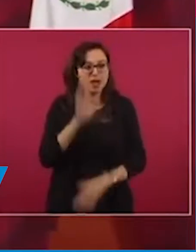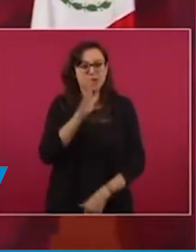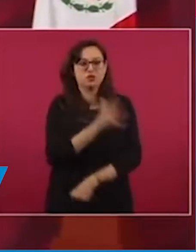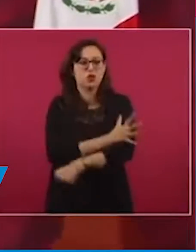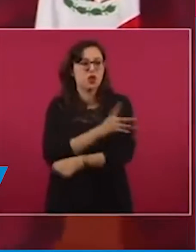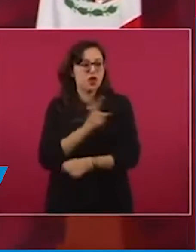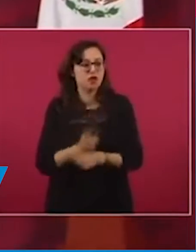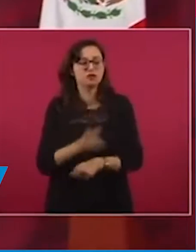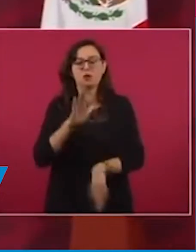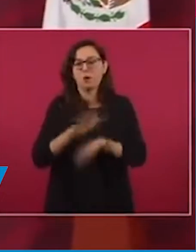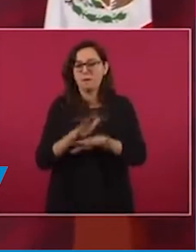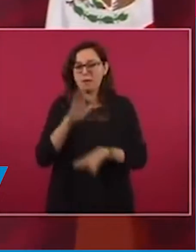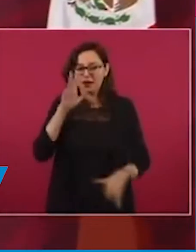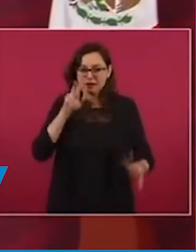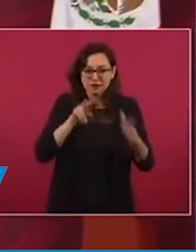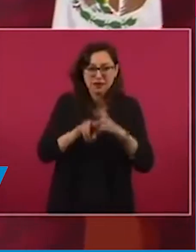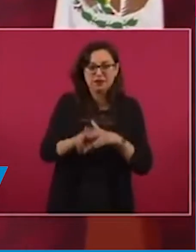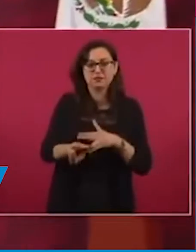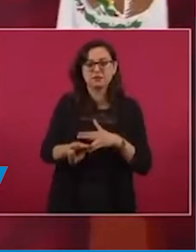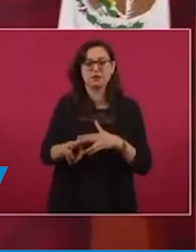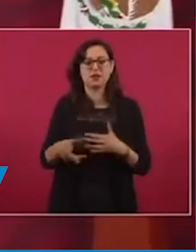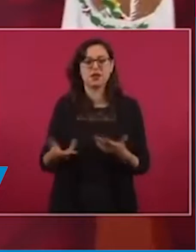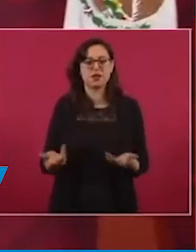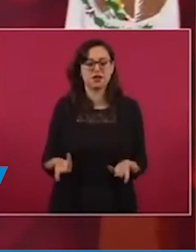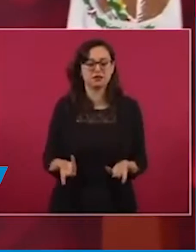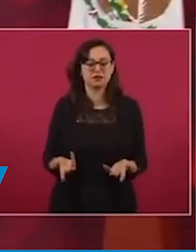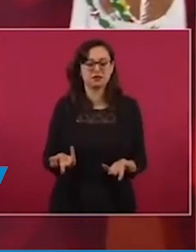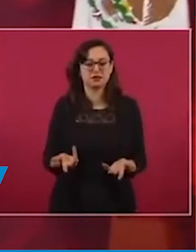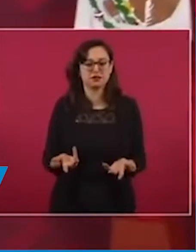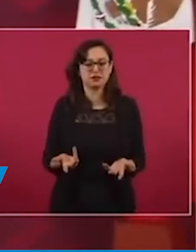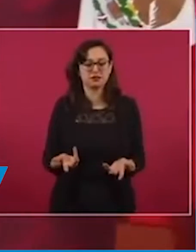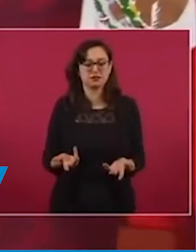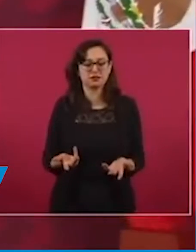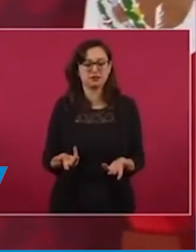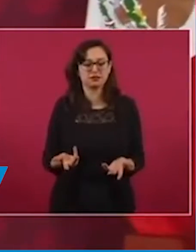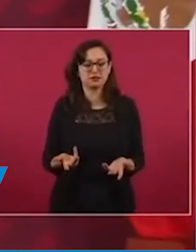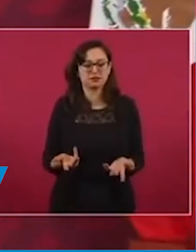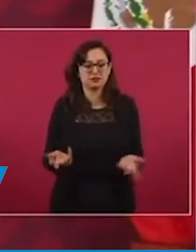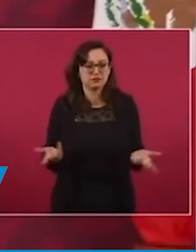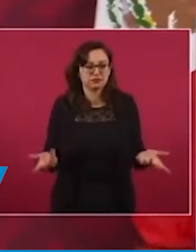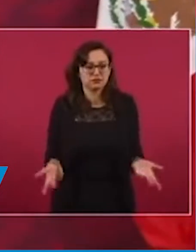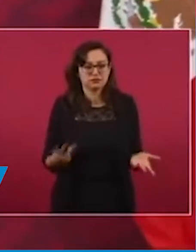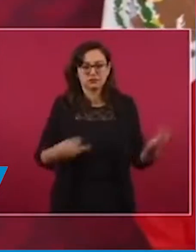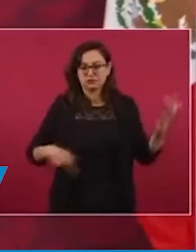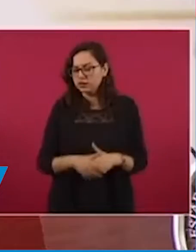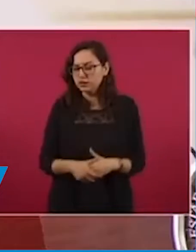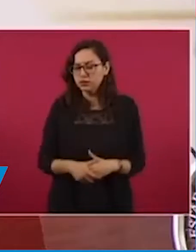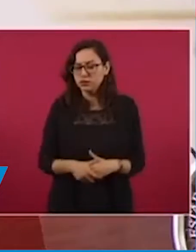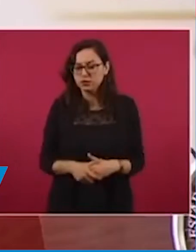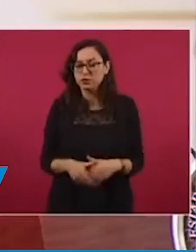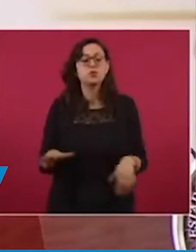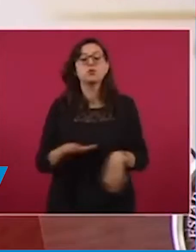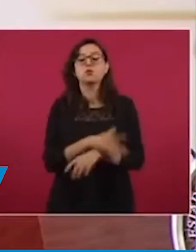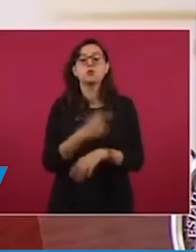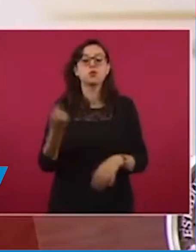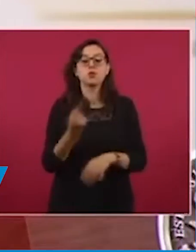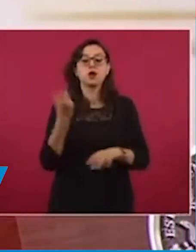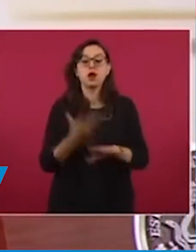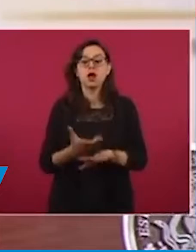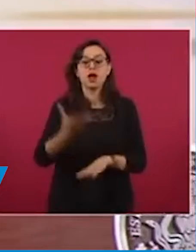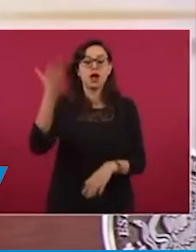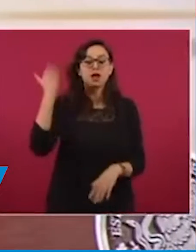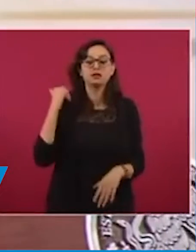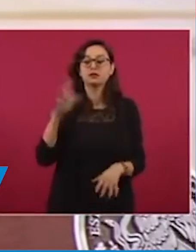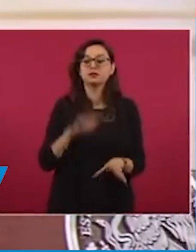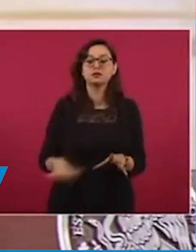de mayo el gobierno federal dará a conocer las plazas disponibles para médicos de todo el país se abrirá la convocatoria para reclutar a